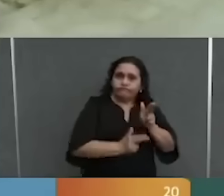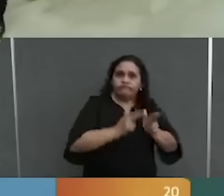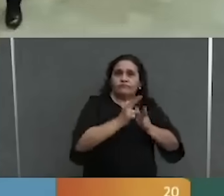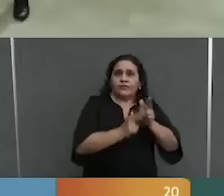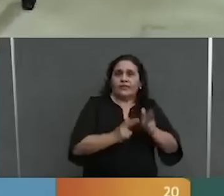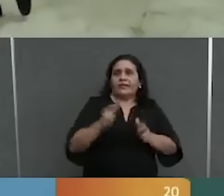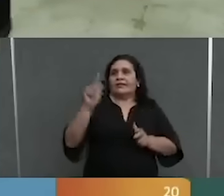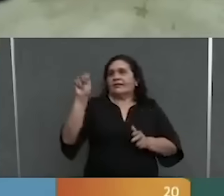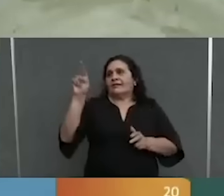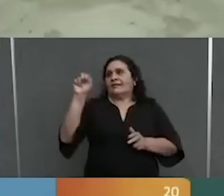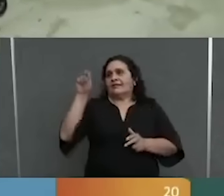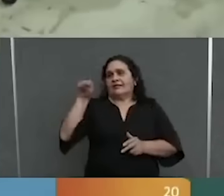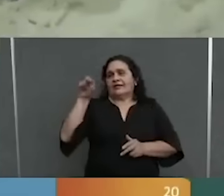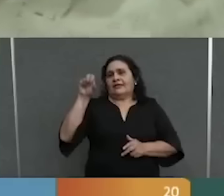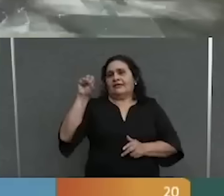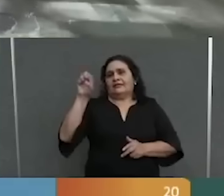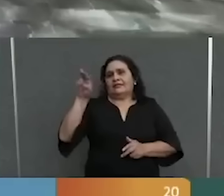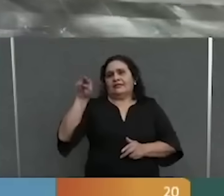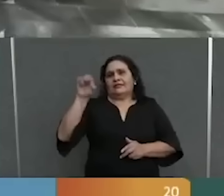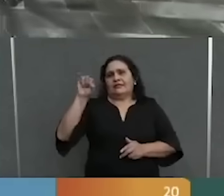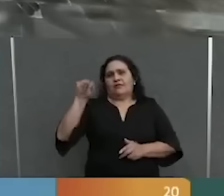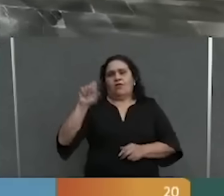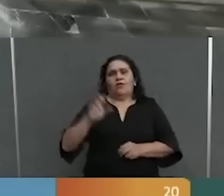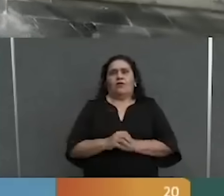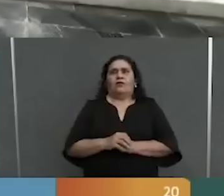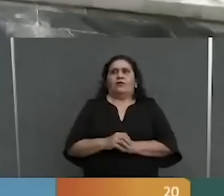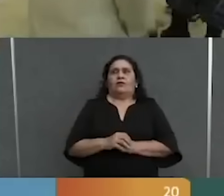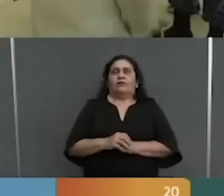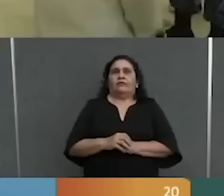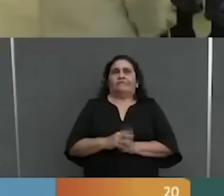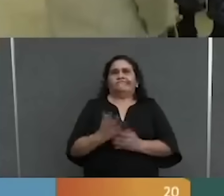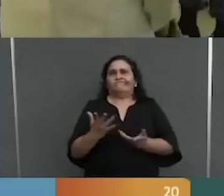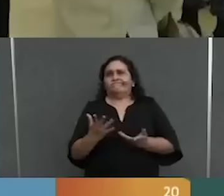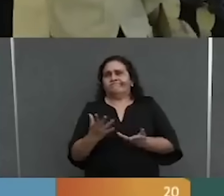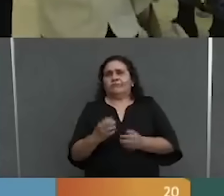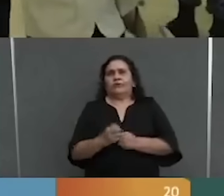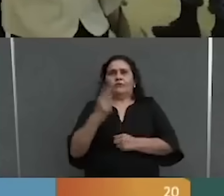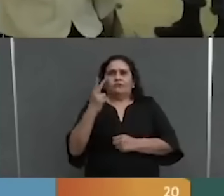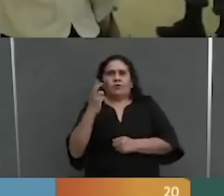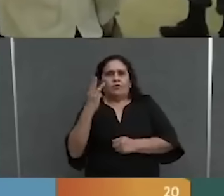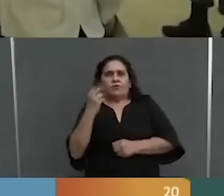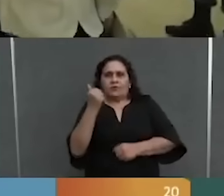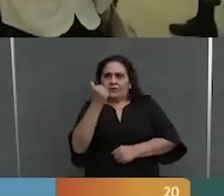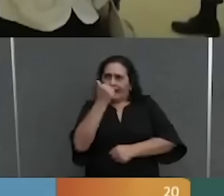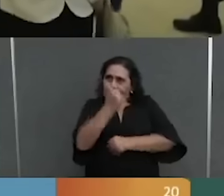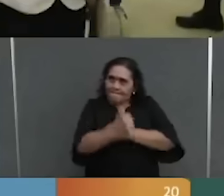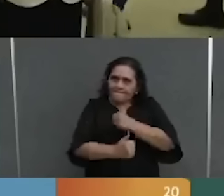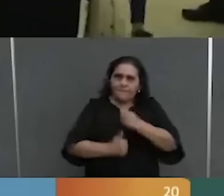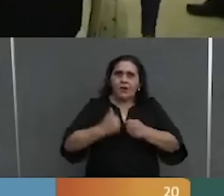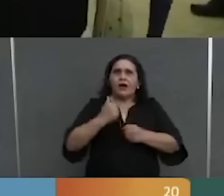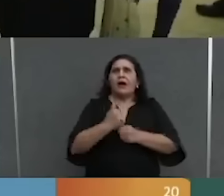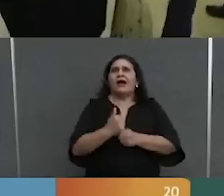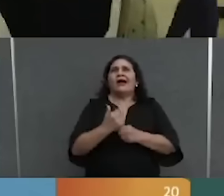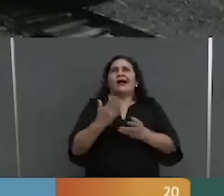de logísticas. Los primeros 2-3 años, lo más común que nos pasaba con las empresas extranjeras es que nos decían: